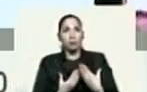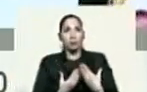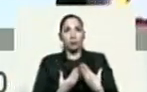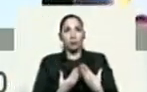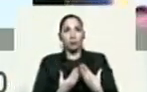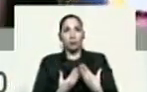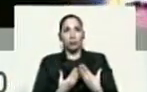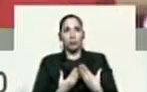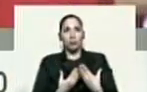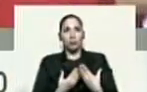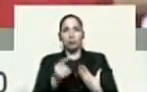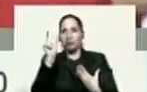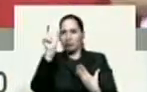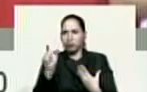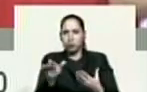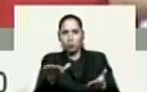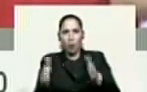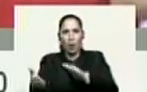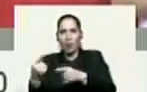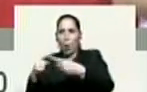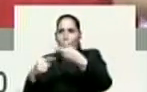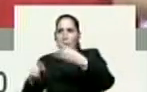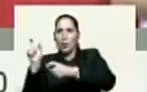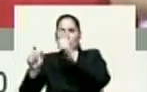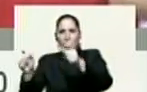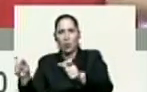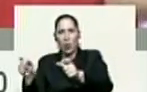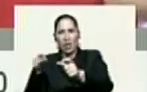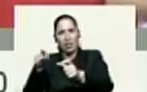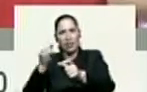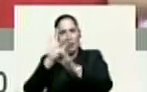Qué bueno referirse a la muerte de los demás de esa manera.